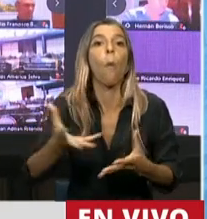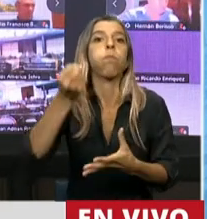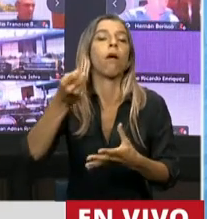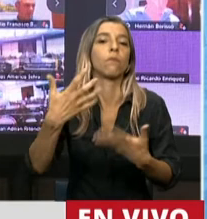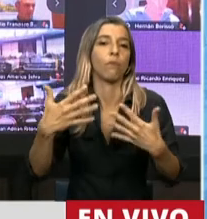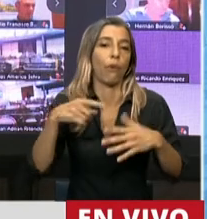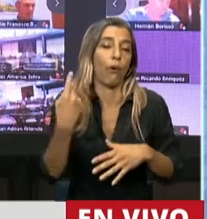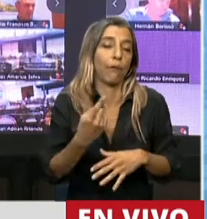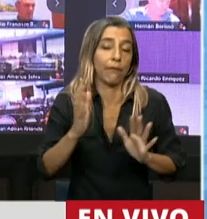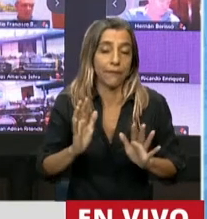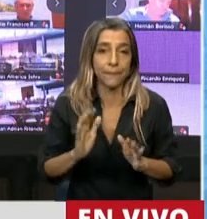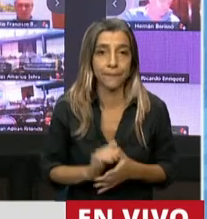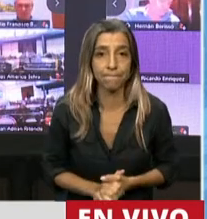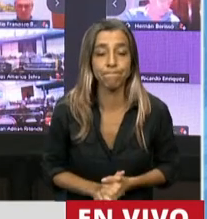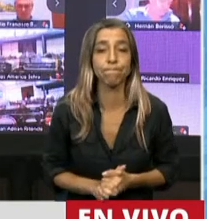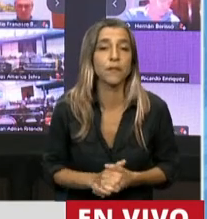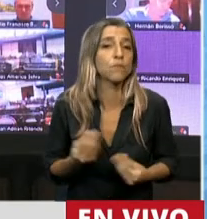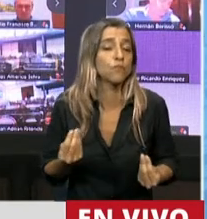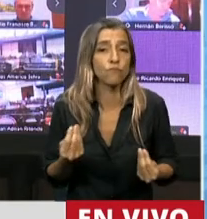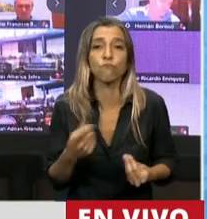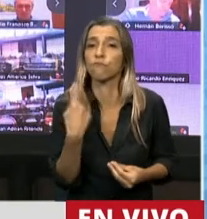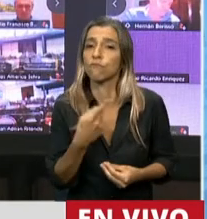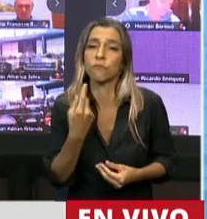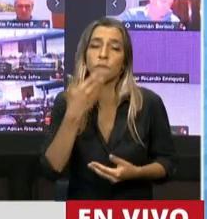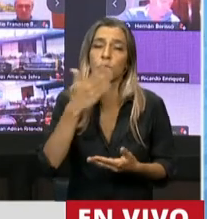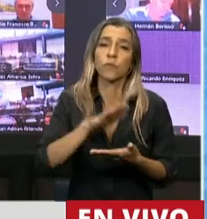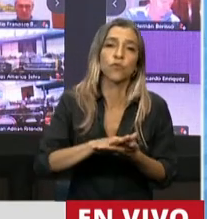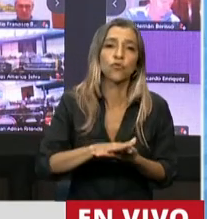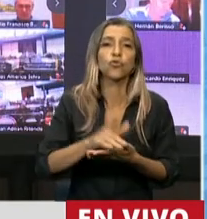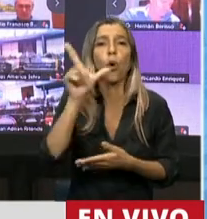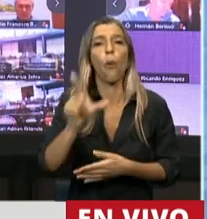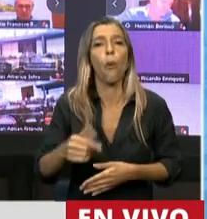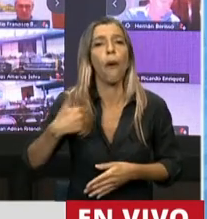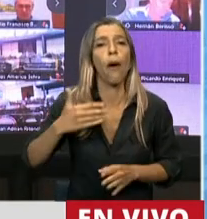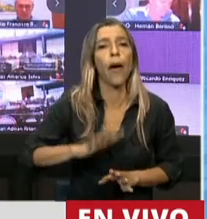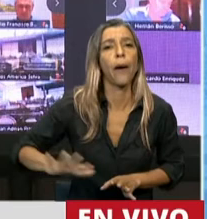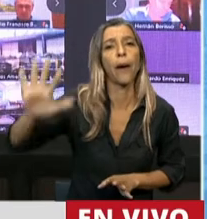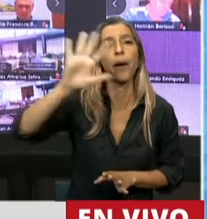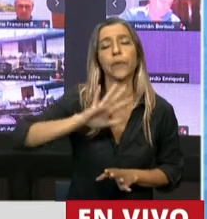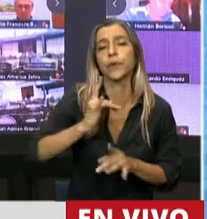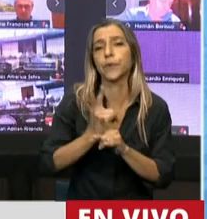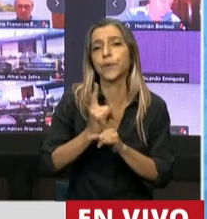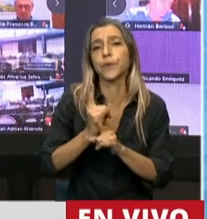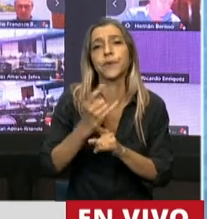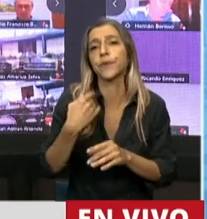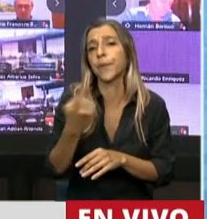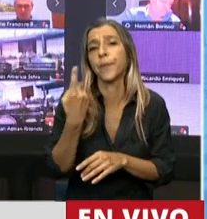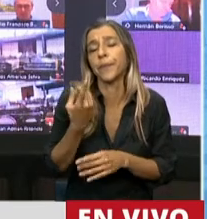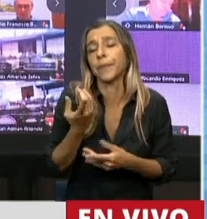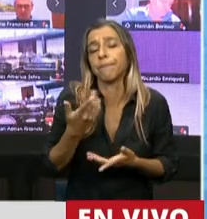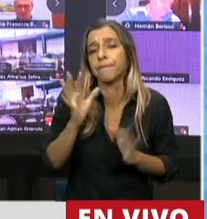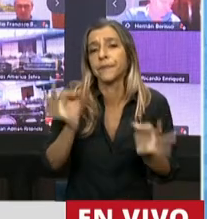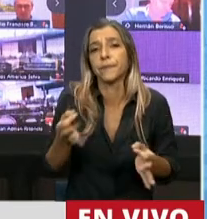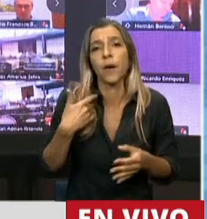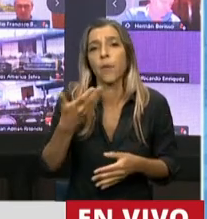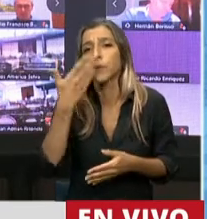que hablamos de territorio nos vemos obligados a hablar de desarrollo, porque el territorio se conforma según los niveles de